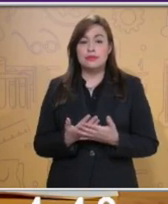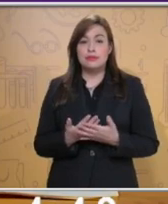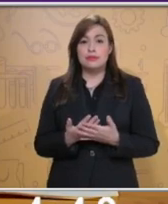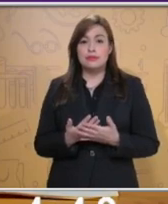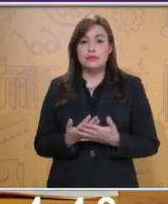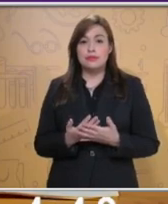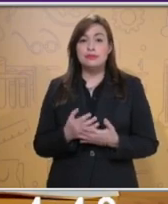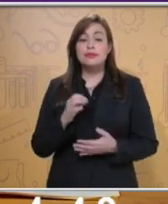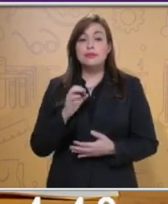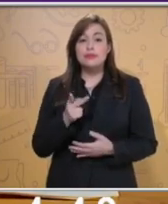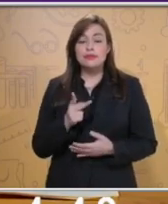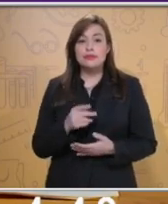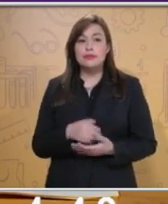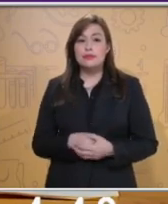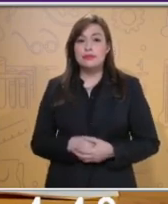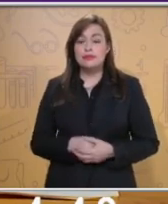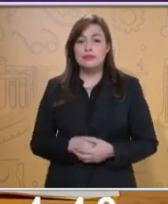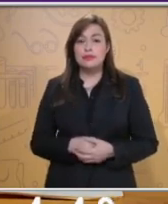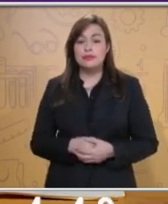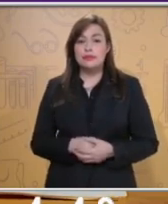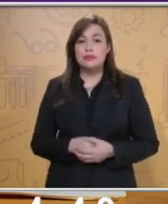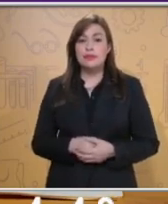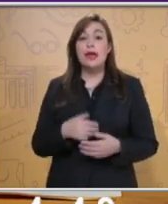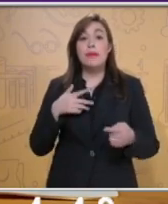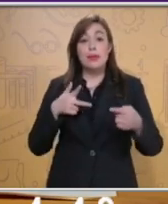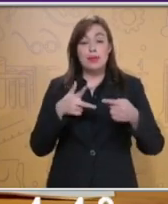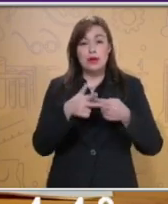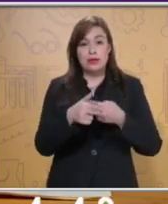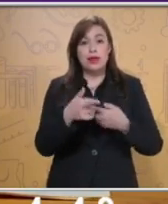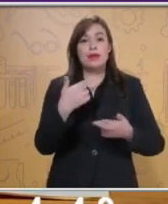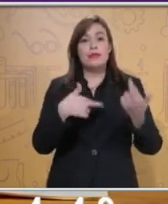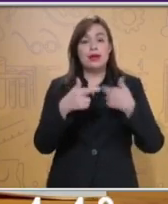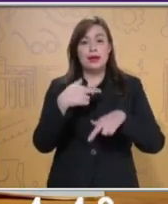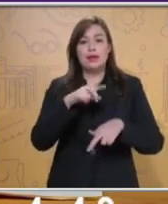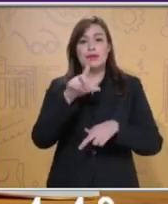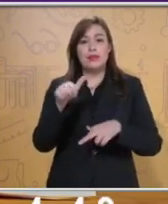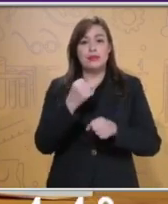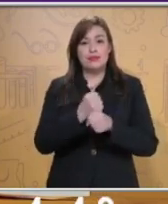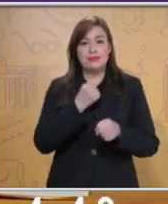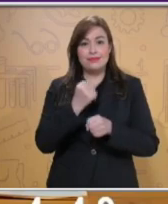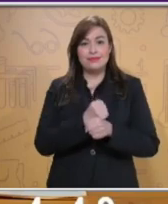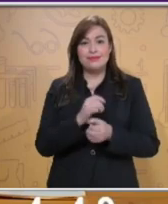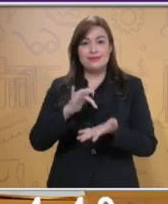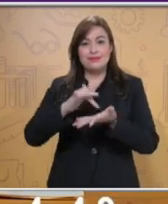Okay, let's make a pause, and after that we will continue with the practice, okay? Thank you.